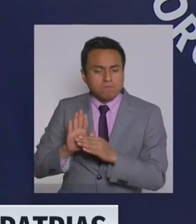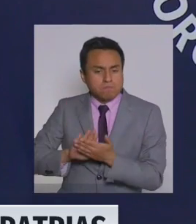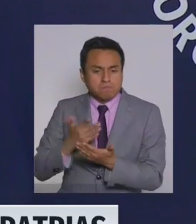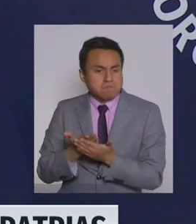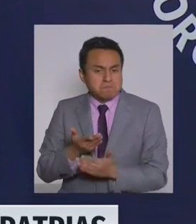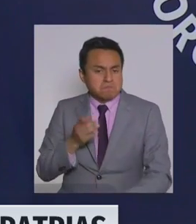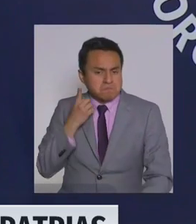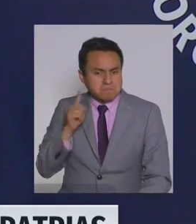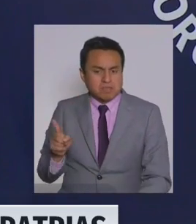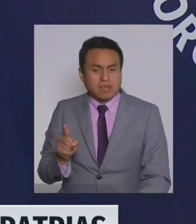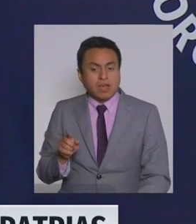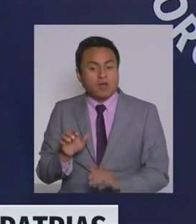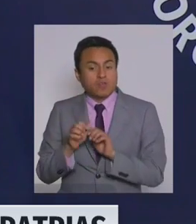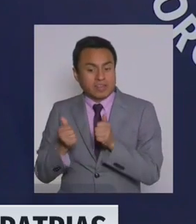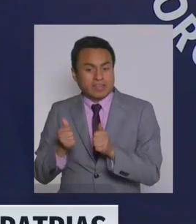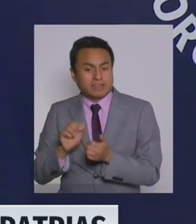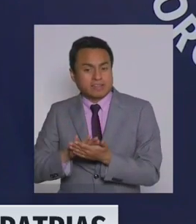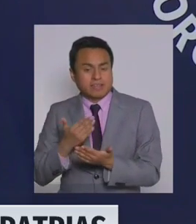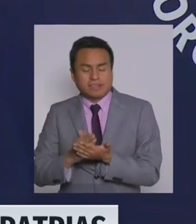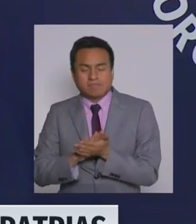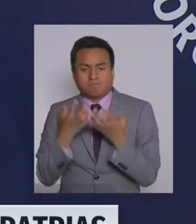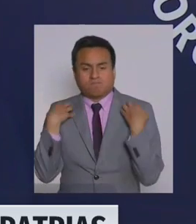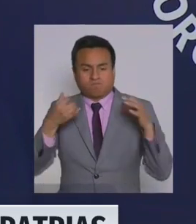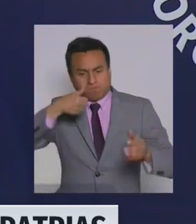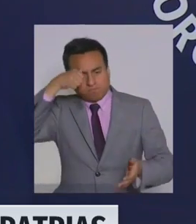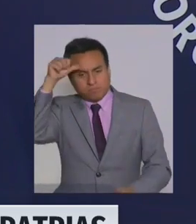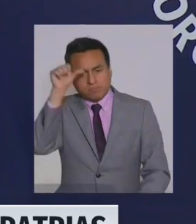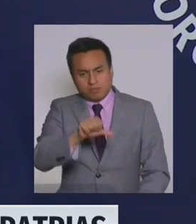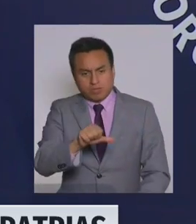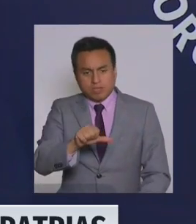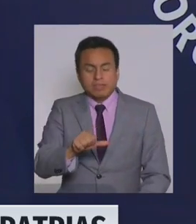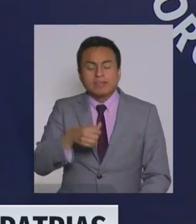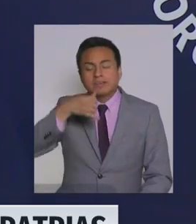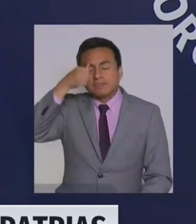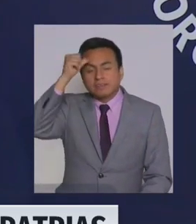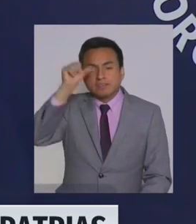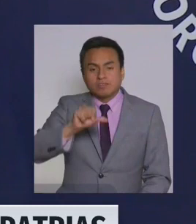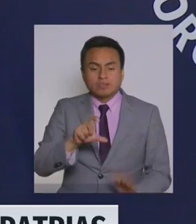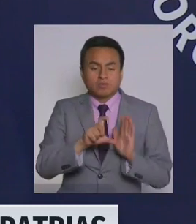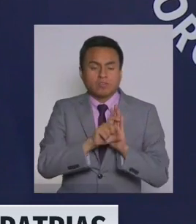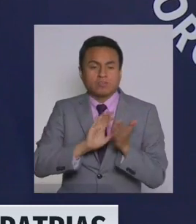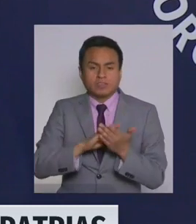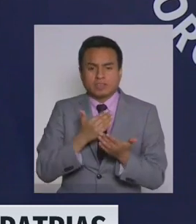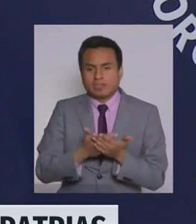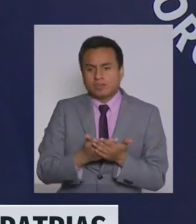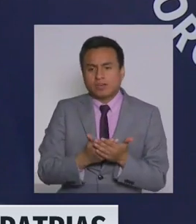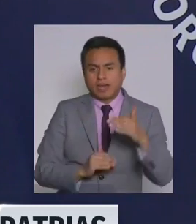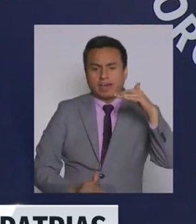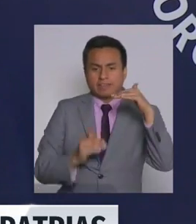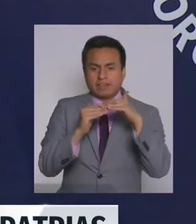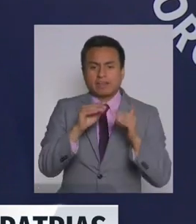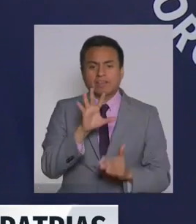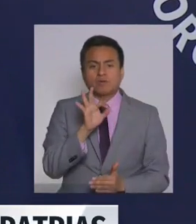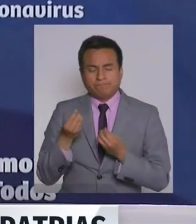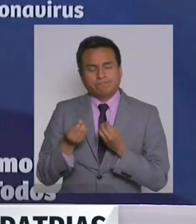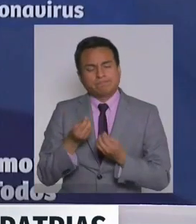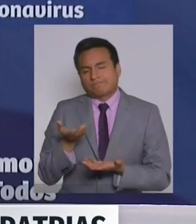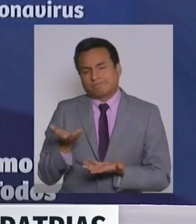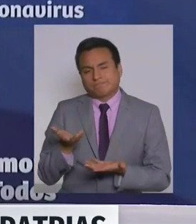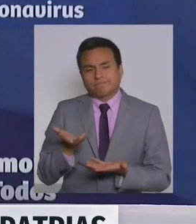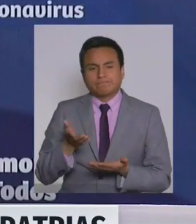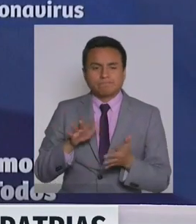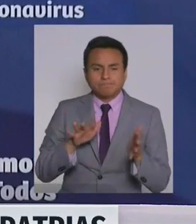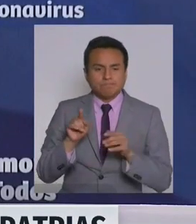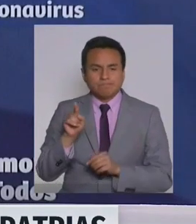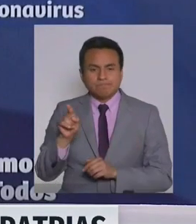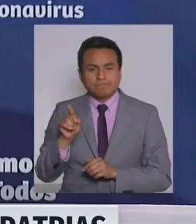la autoridad sanitaria tiene todas las atribuciones para sancionar y las sanciones que da el código sanitario son hasta 50 millones de pesos probablemente